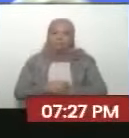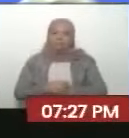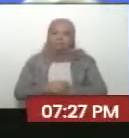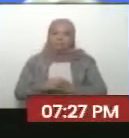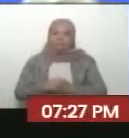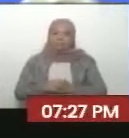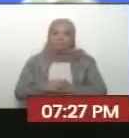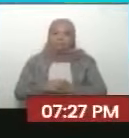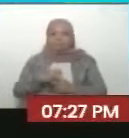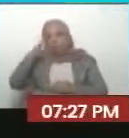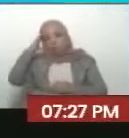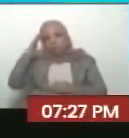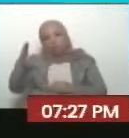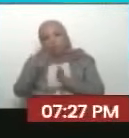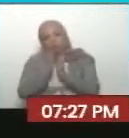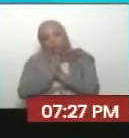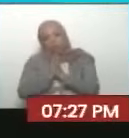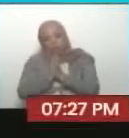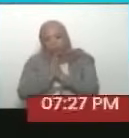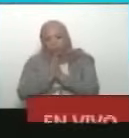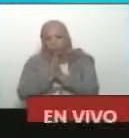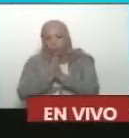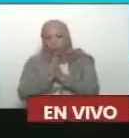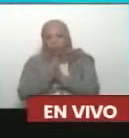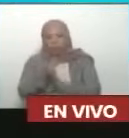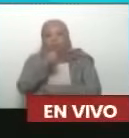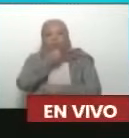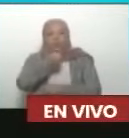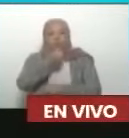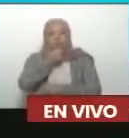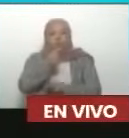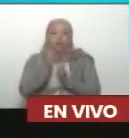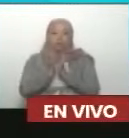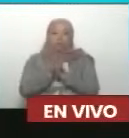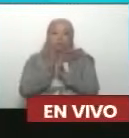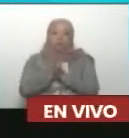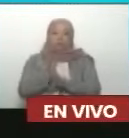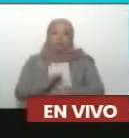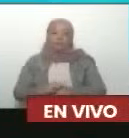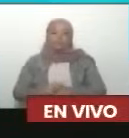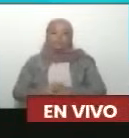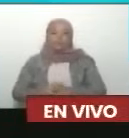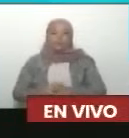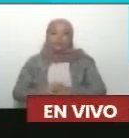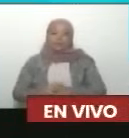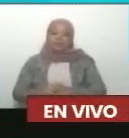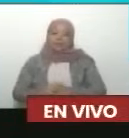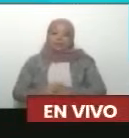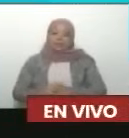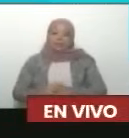Querida hermana, un saludo, por favor. Un micrófono para Karina. Se puso